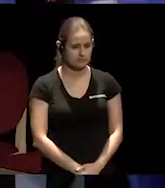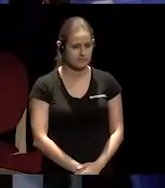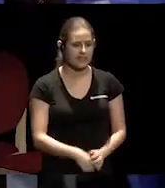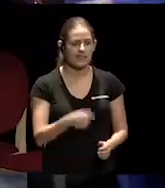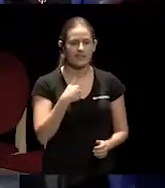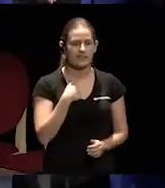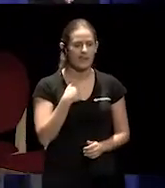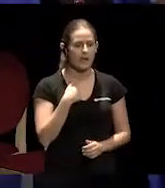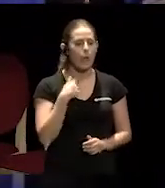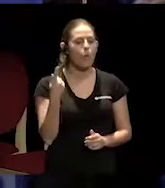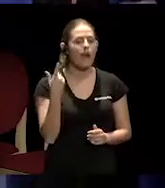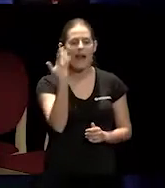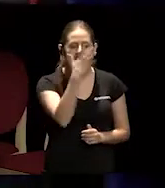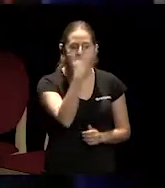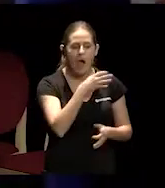organizamos. Muchas gracias.